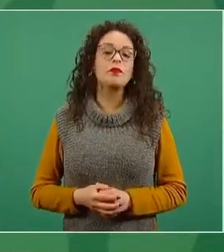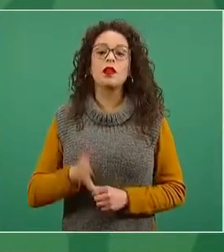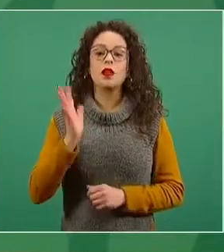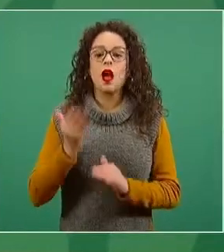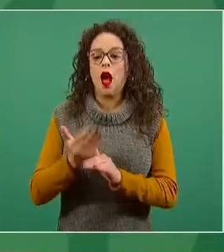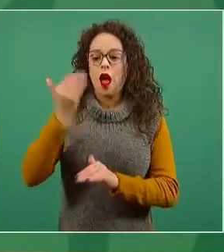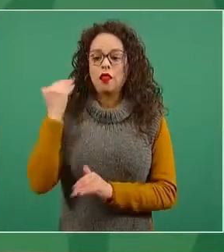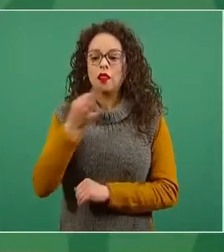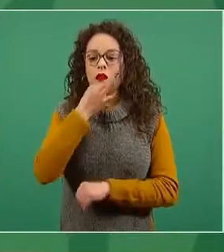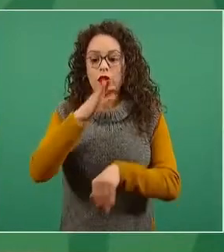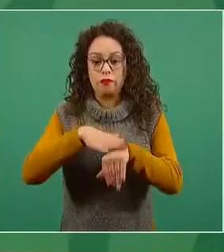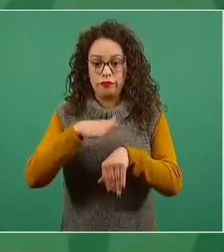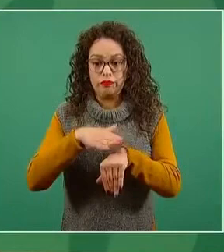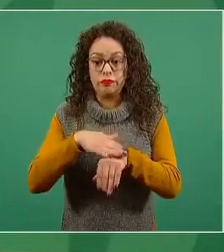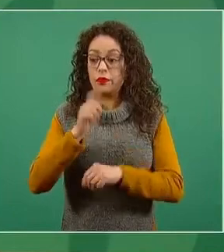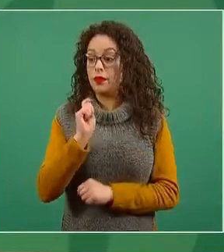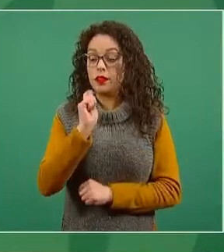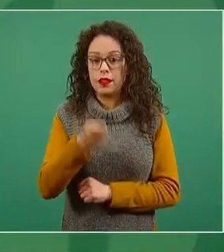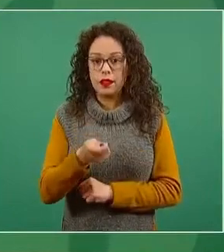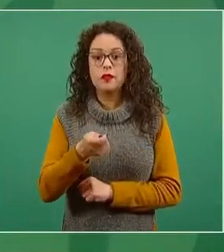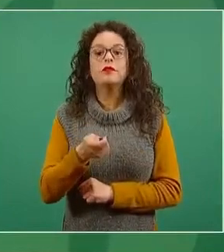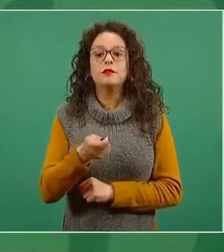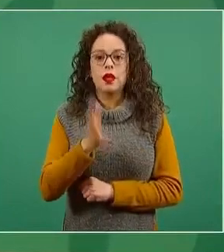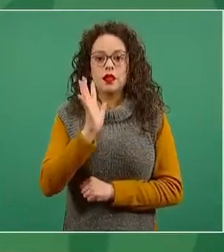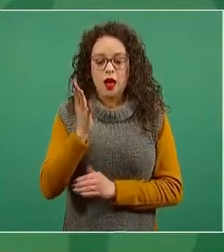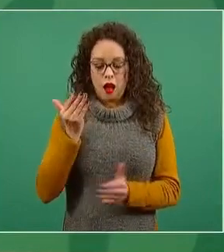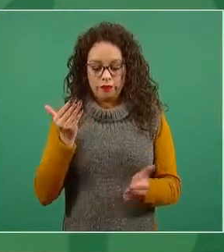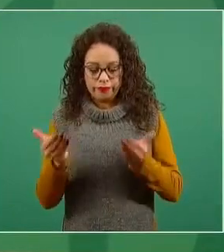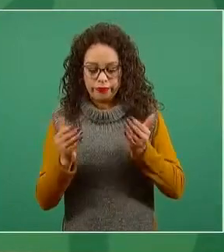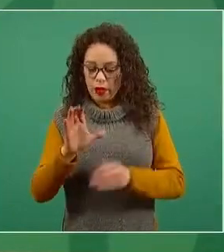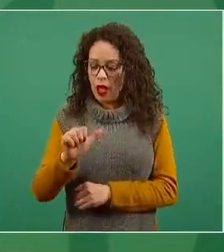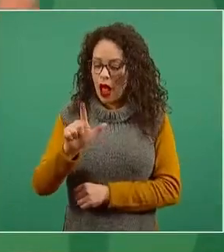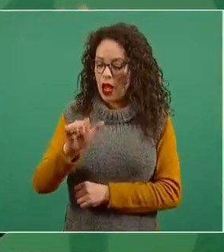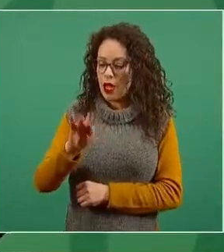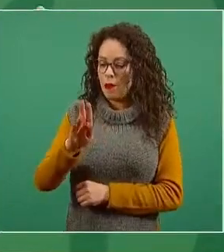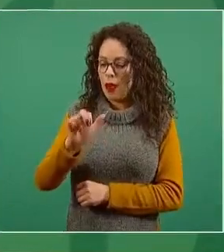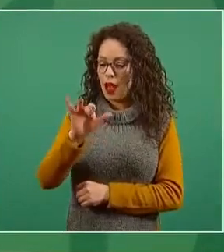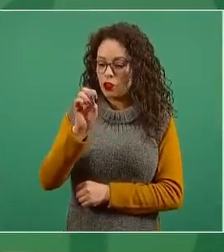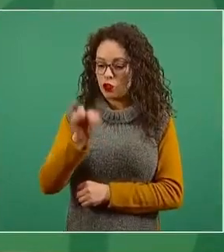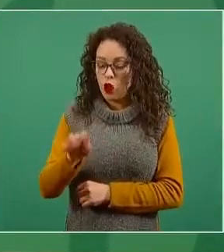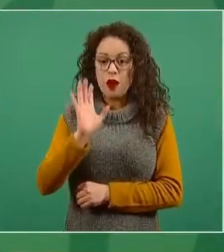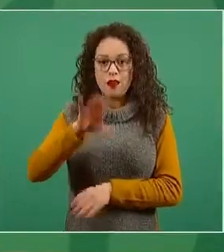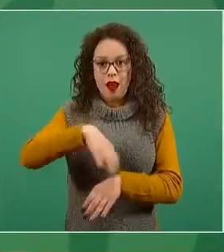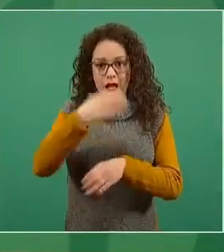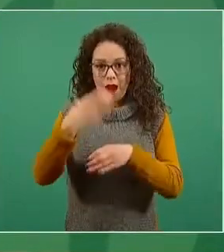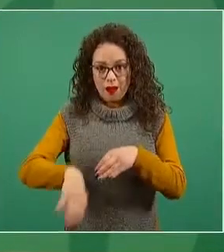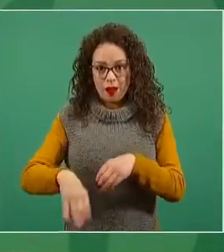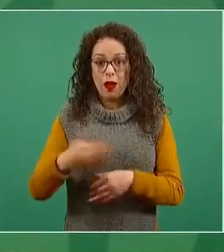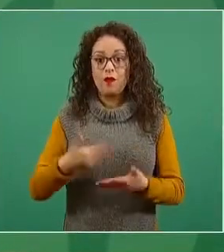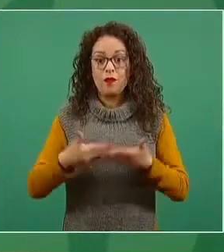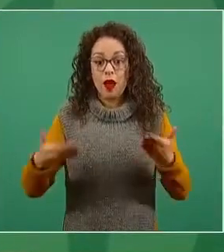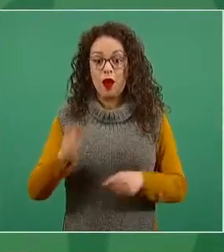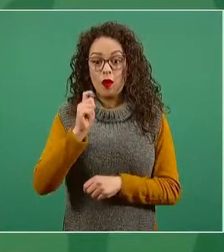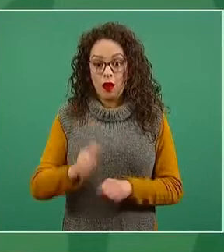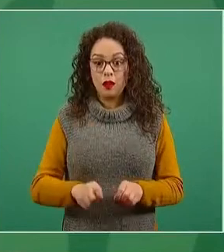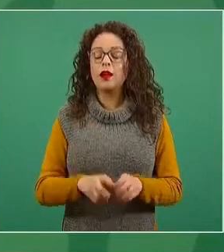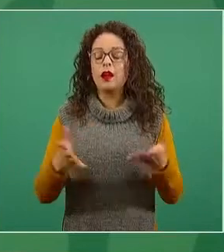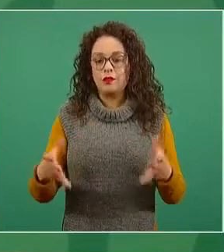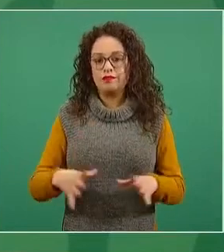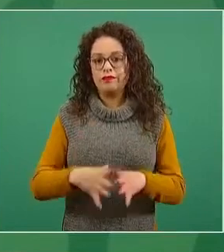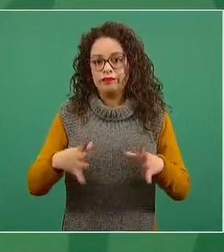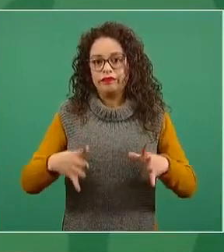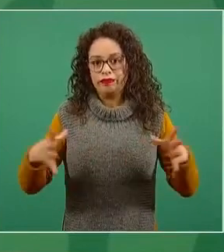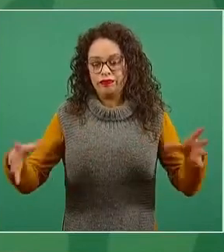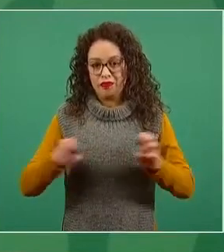anunciado, llegamos al punto de cierre de la calibración, pasamos a la fase de expansión, en donde estaremos logrando